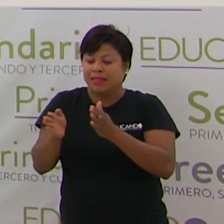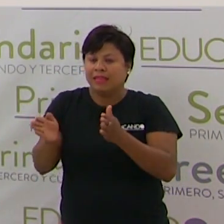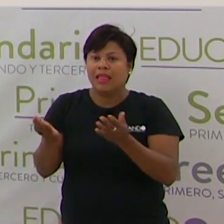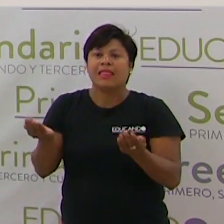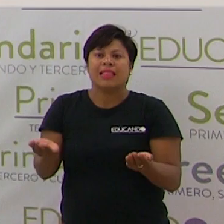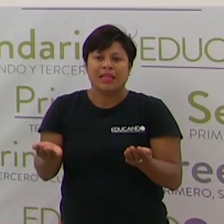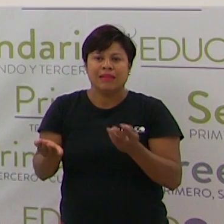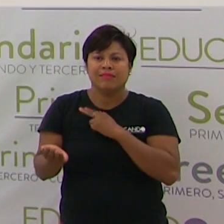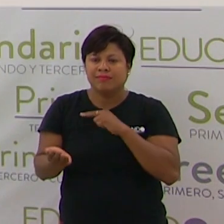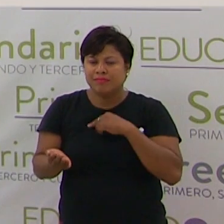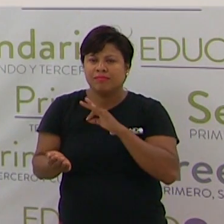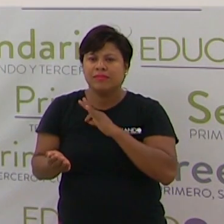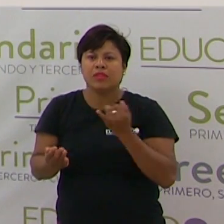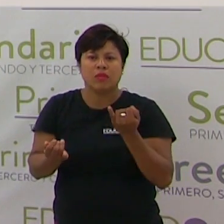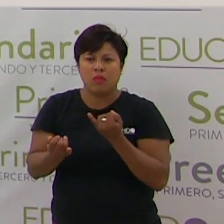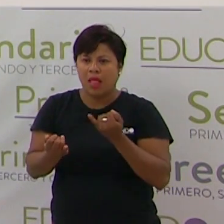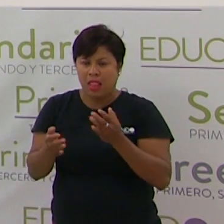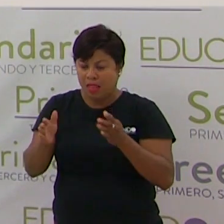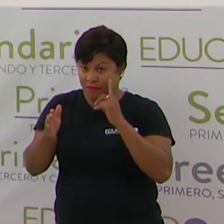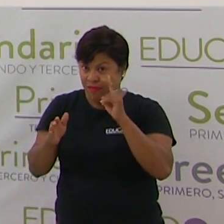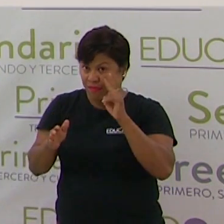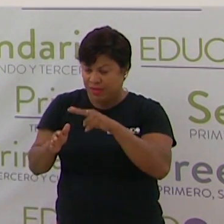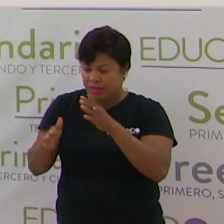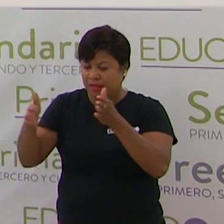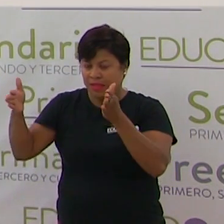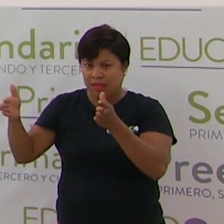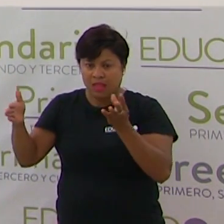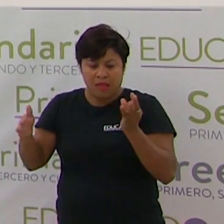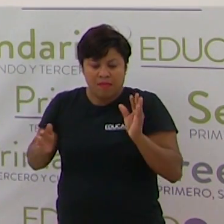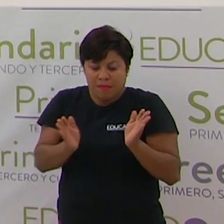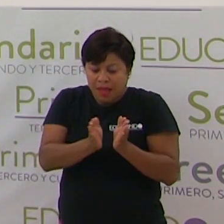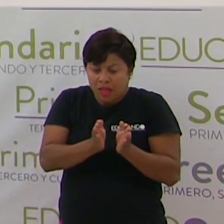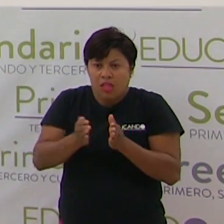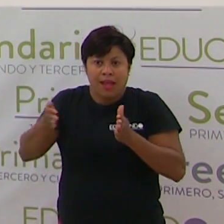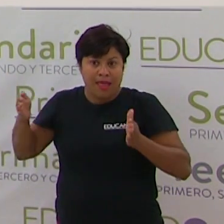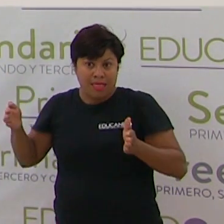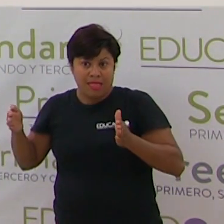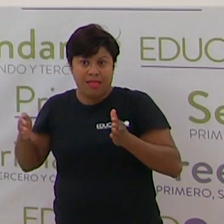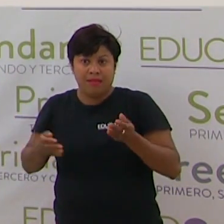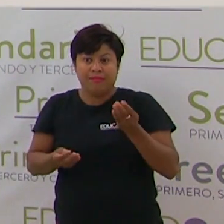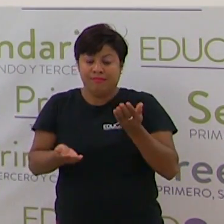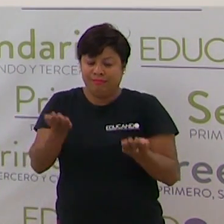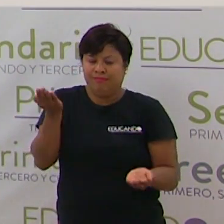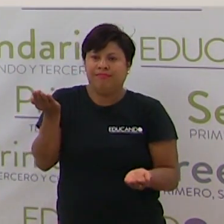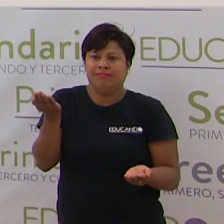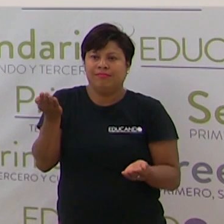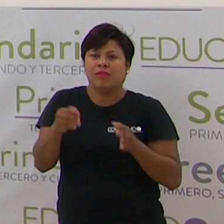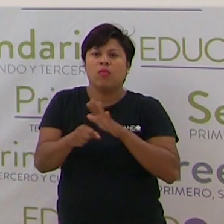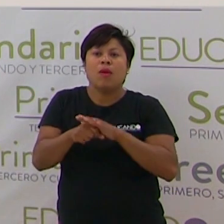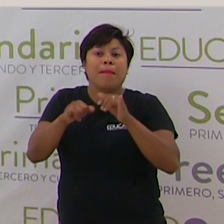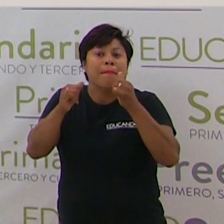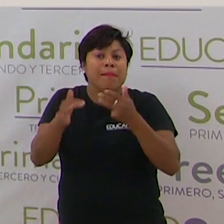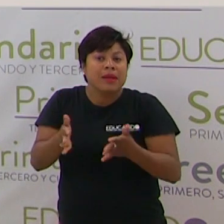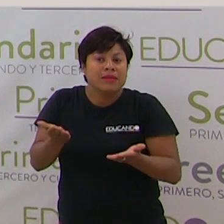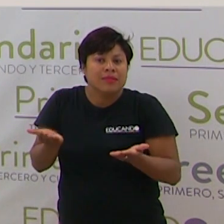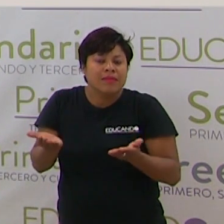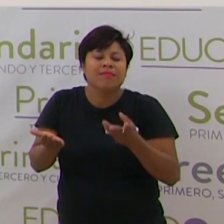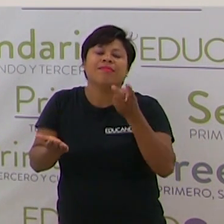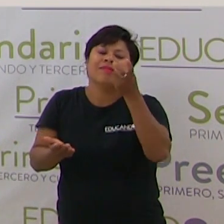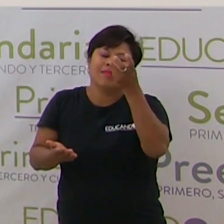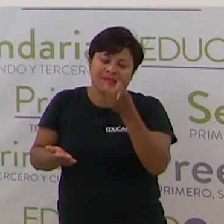lo podemos comparar también aquí, ¿eh? Observa, pequeño, grande. ¿Cuál pesa más? El